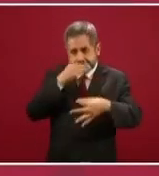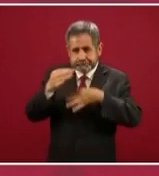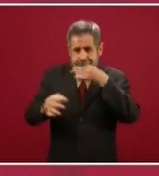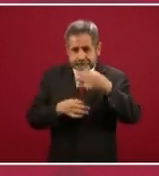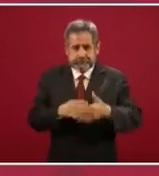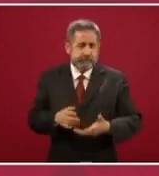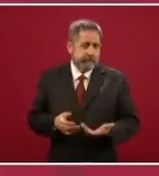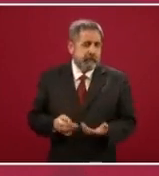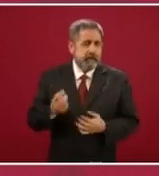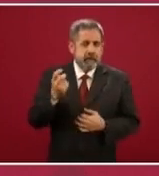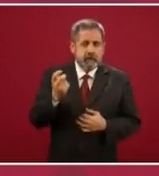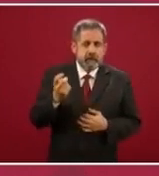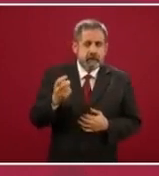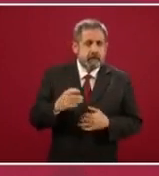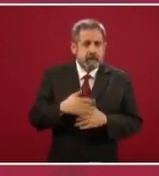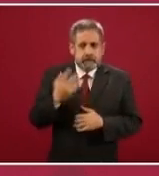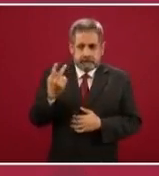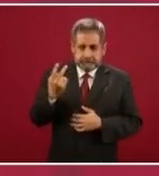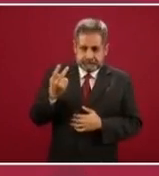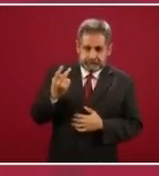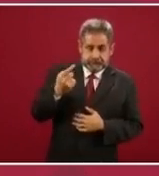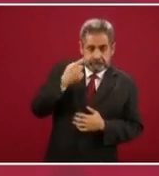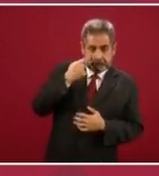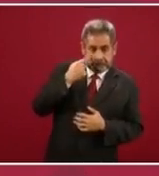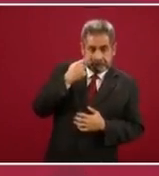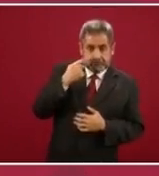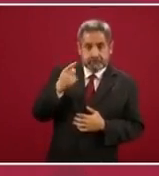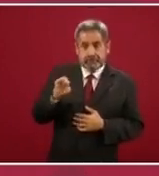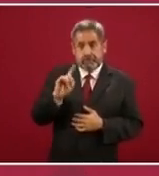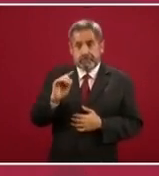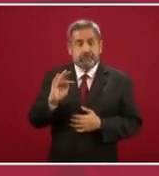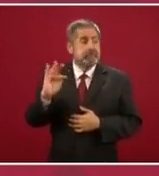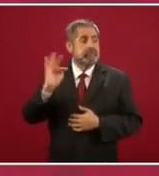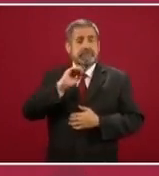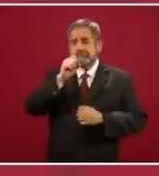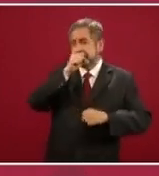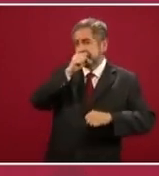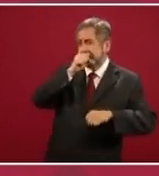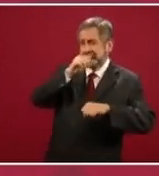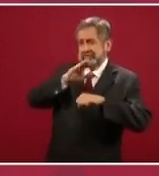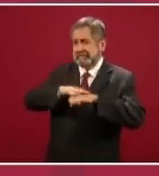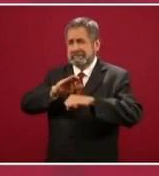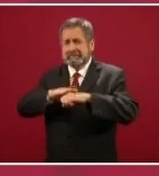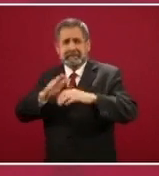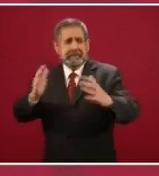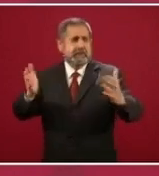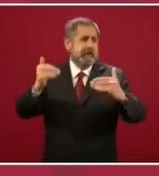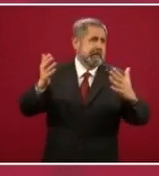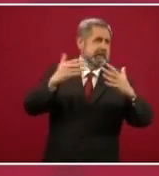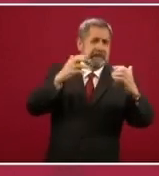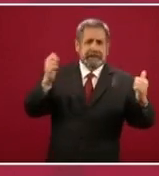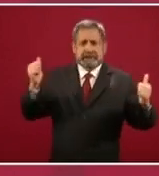¿Por qué eso? Porque si se convocaba a un acto en una comunidad,